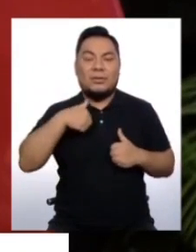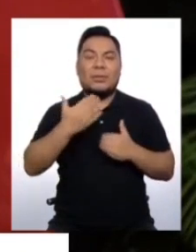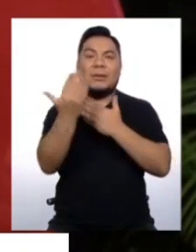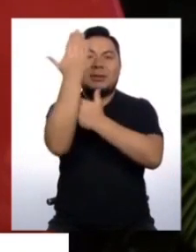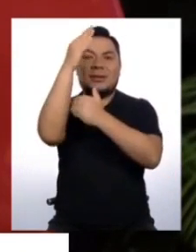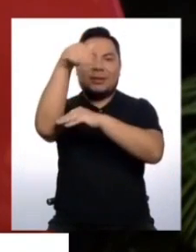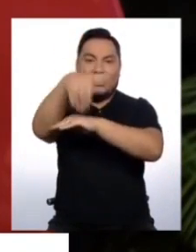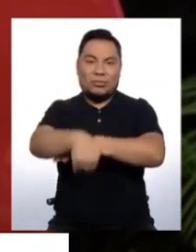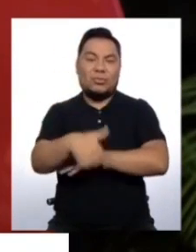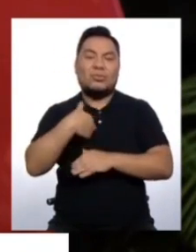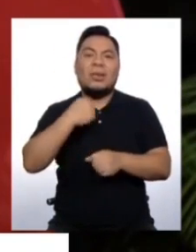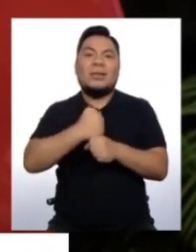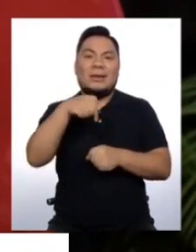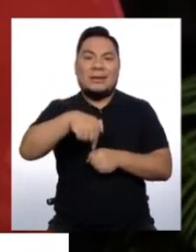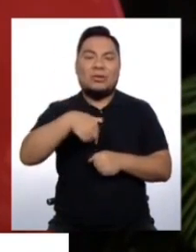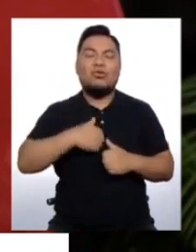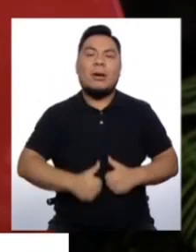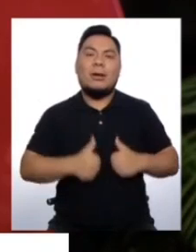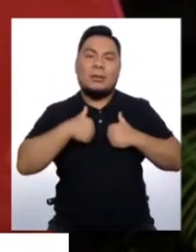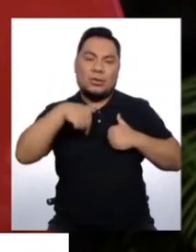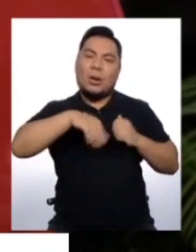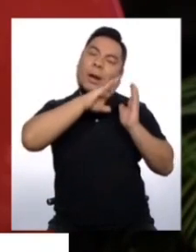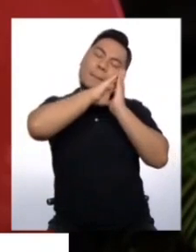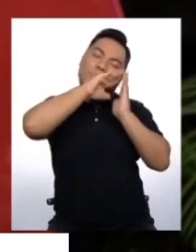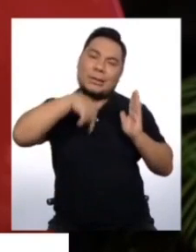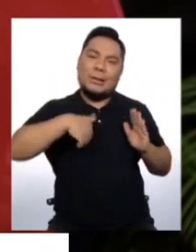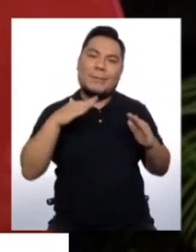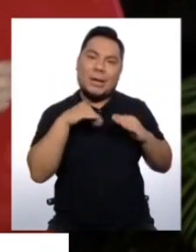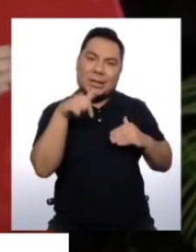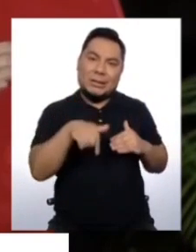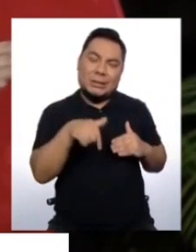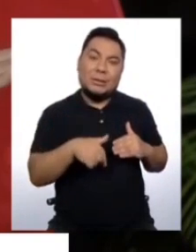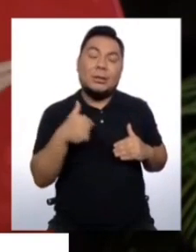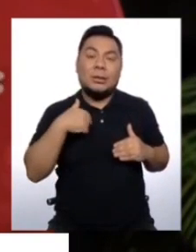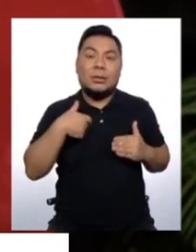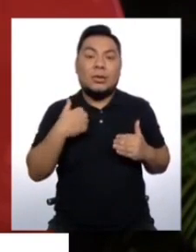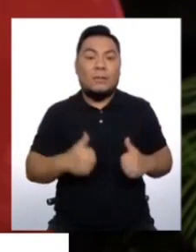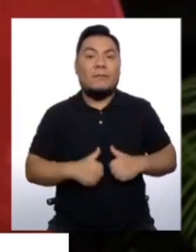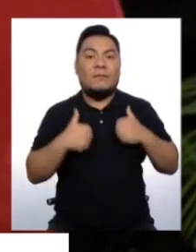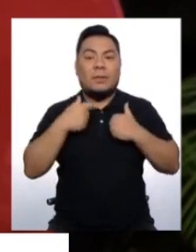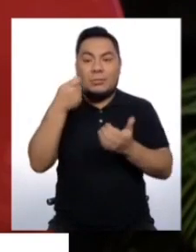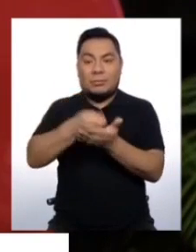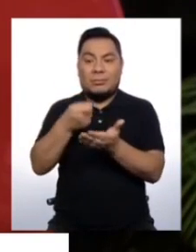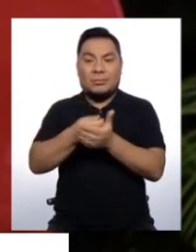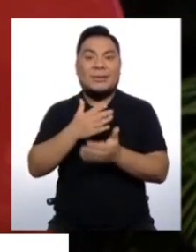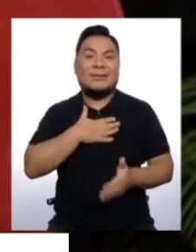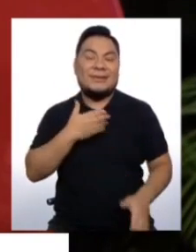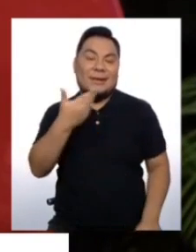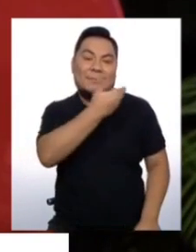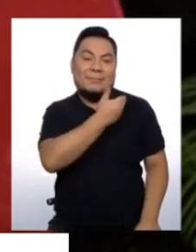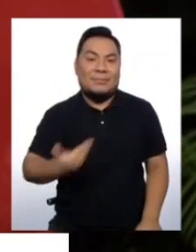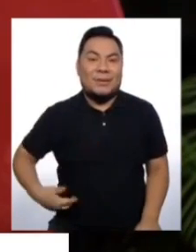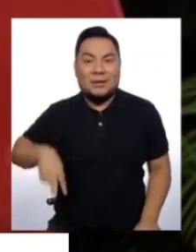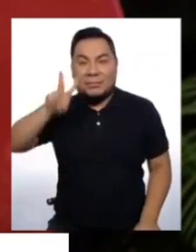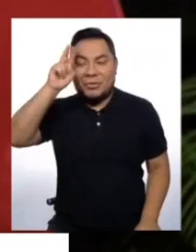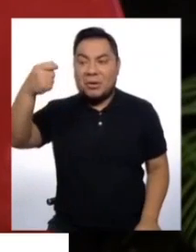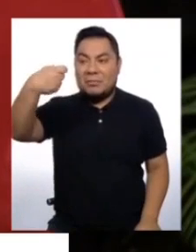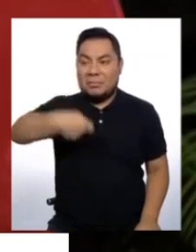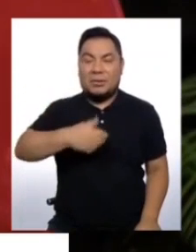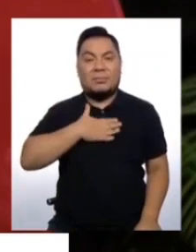y noche trabajando en Palacio de Gobierno. Y yo vivo del sueldo que recibo como presidente de la República.